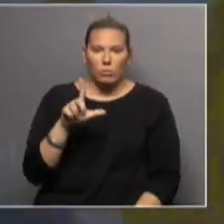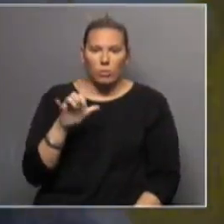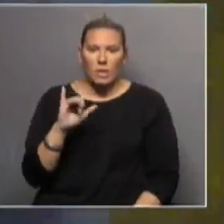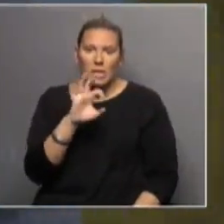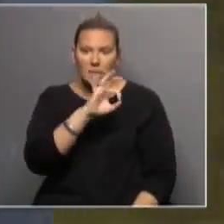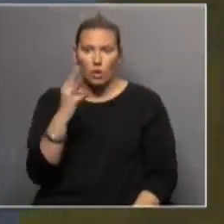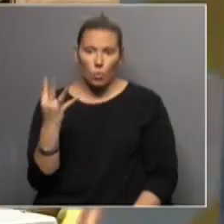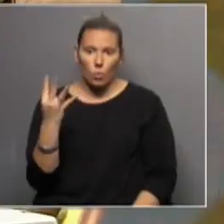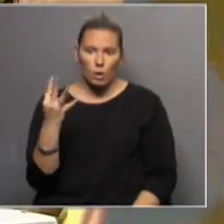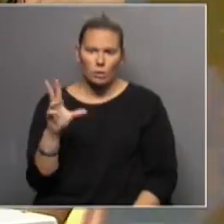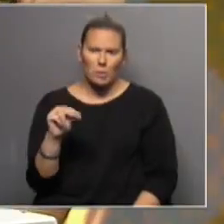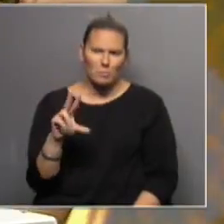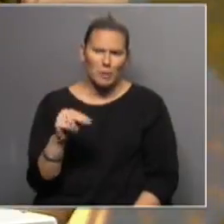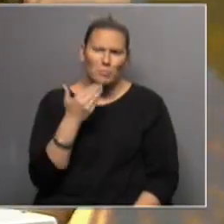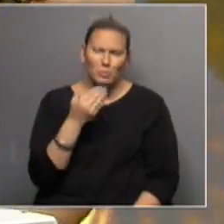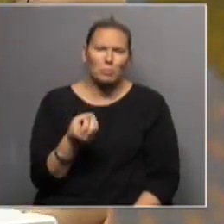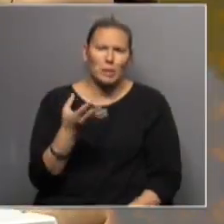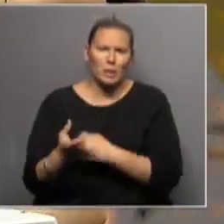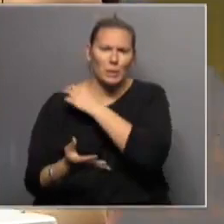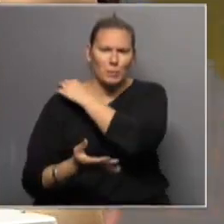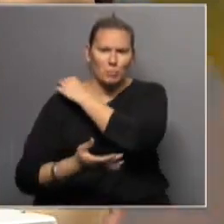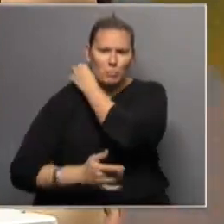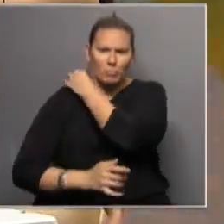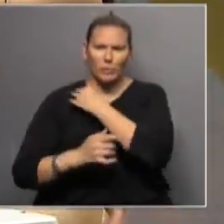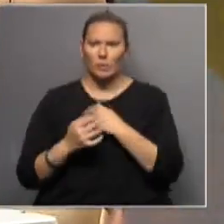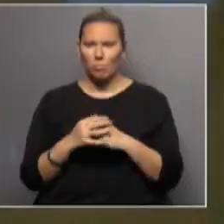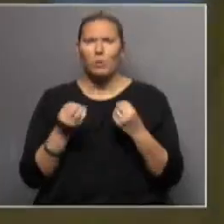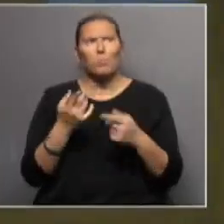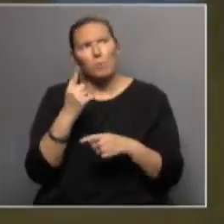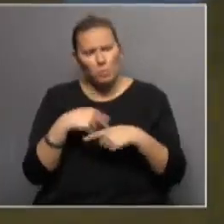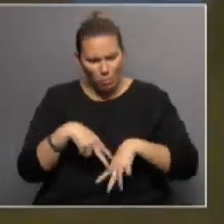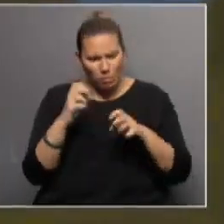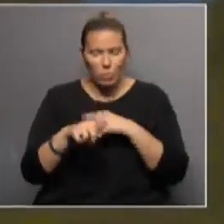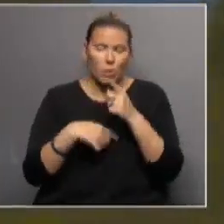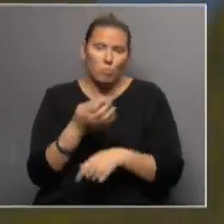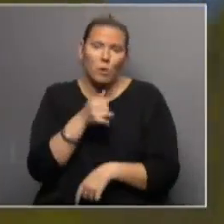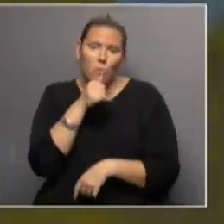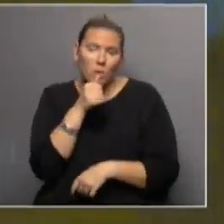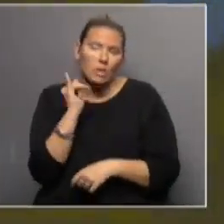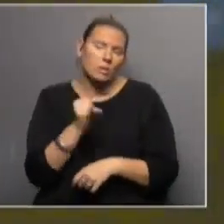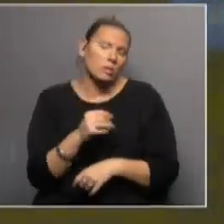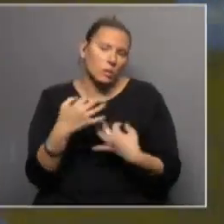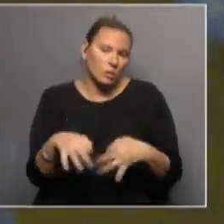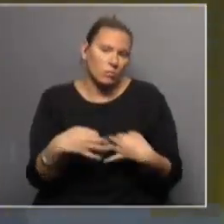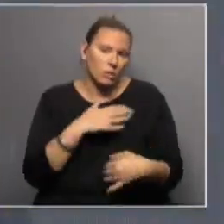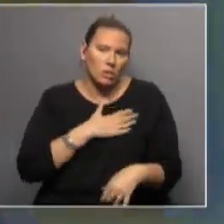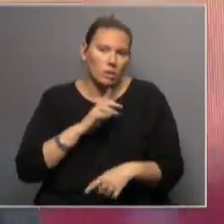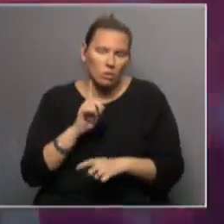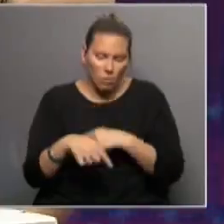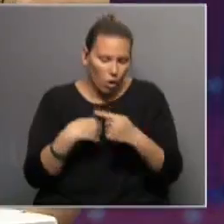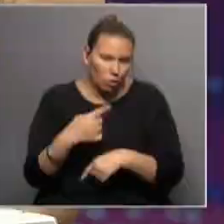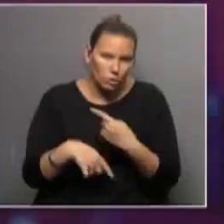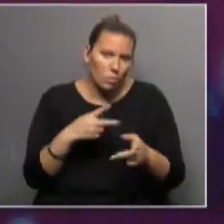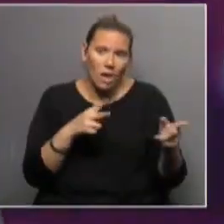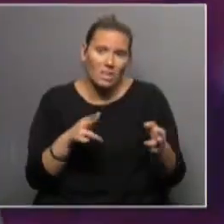0-4. Yo también, ¿para qué pregunto? ¿Por qué no te informa primero, te pone y después pregunta? Es la realidad. Y bueno, sí, claro. Nada, tranquilo, hay que seguir. Son